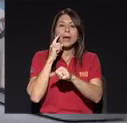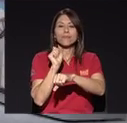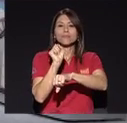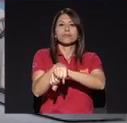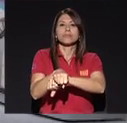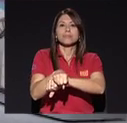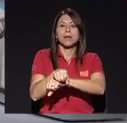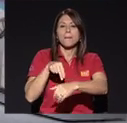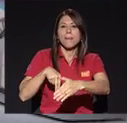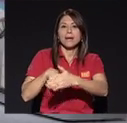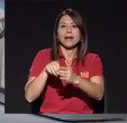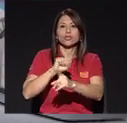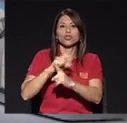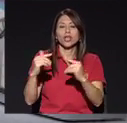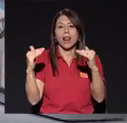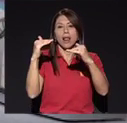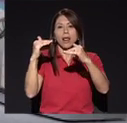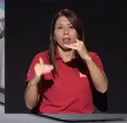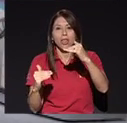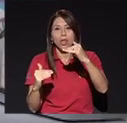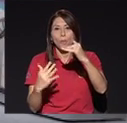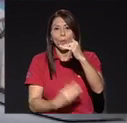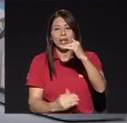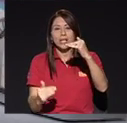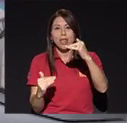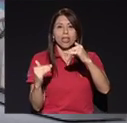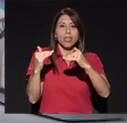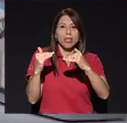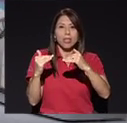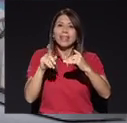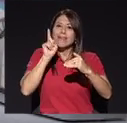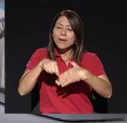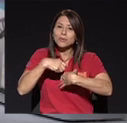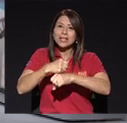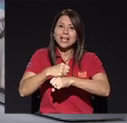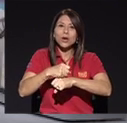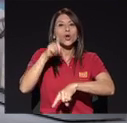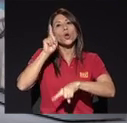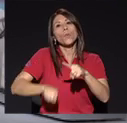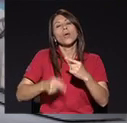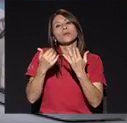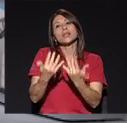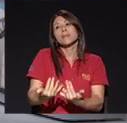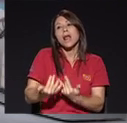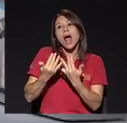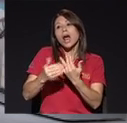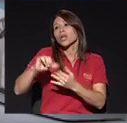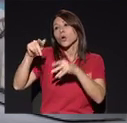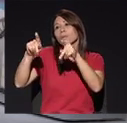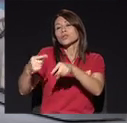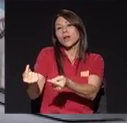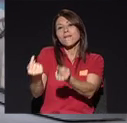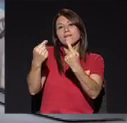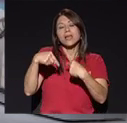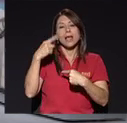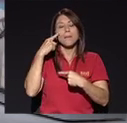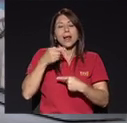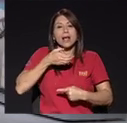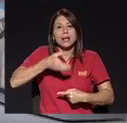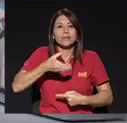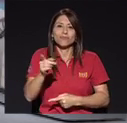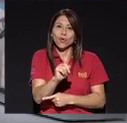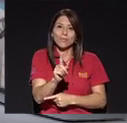barrera social, la brecha social de pobreza, pero tenemos que hacerlo, no podemos esperar que vengan y nos den la sugerencia. Ese es